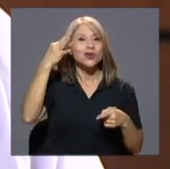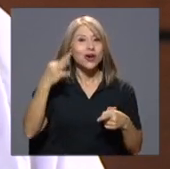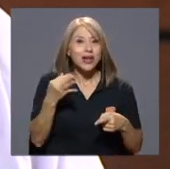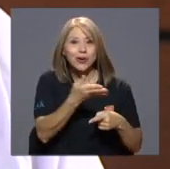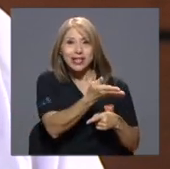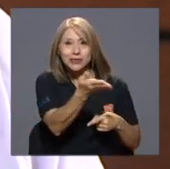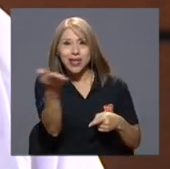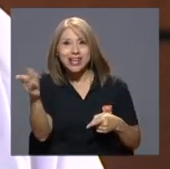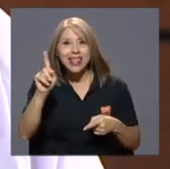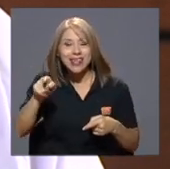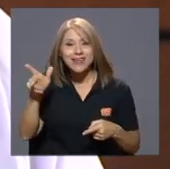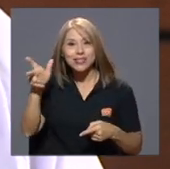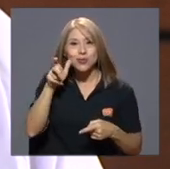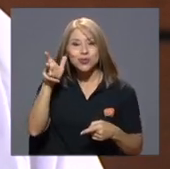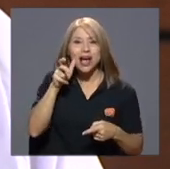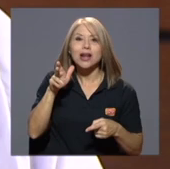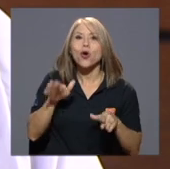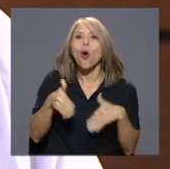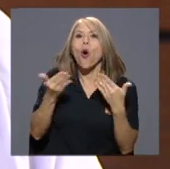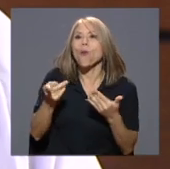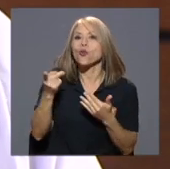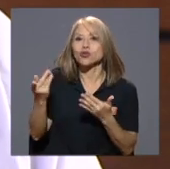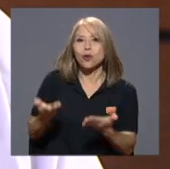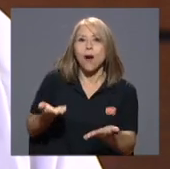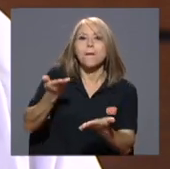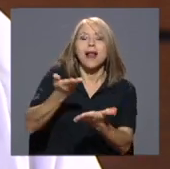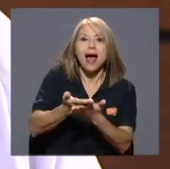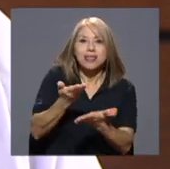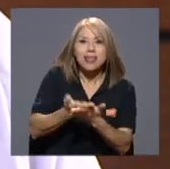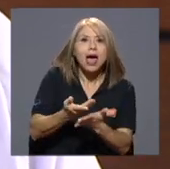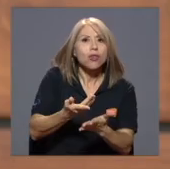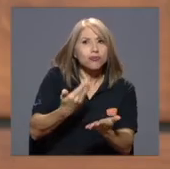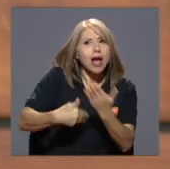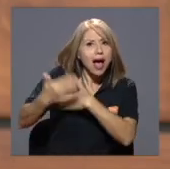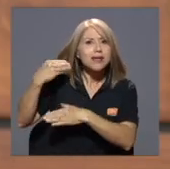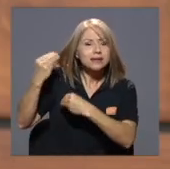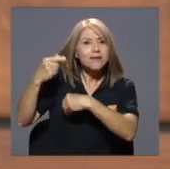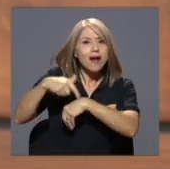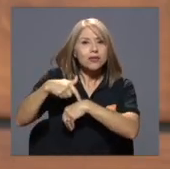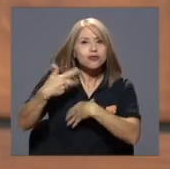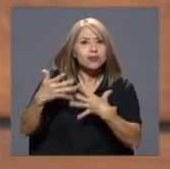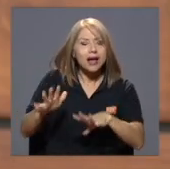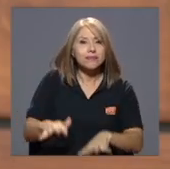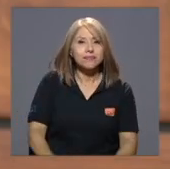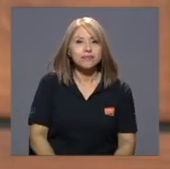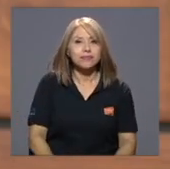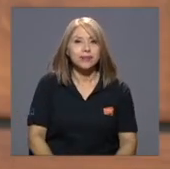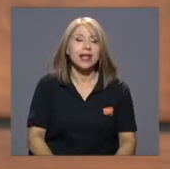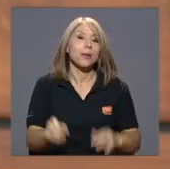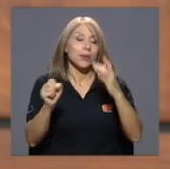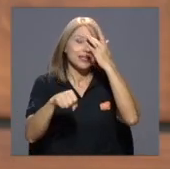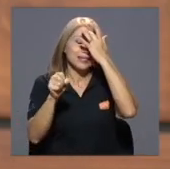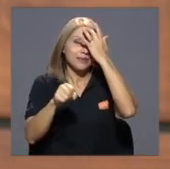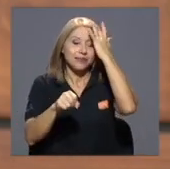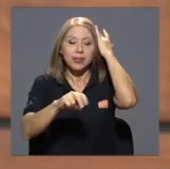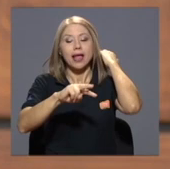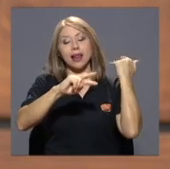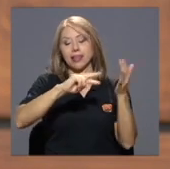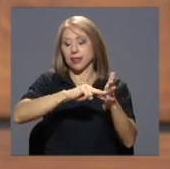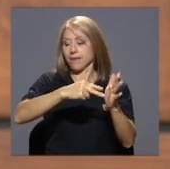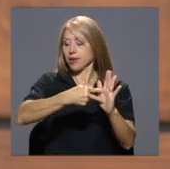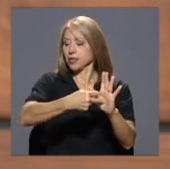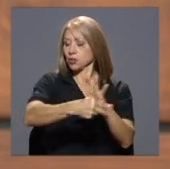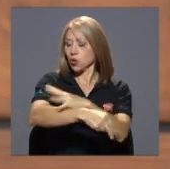hoy escuchar cómo usted lo ha planteado sistemáticamente desde hace rato ya. Sí. Vamos a ver, la definición técnica